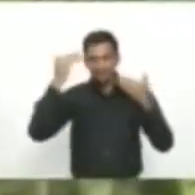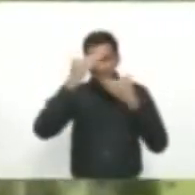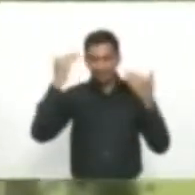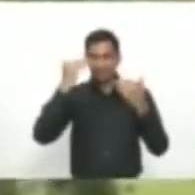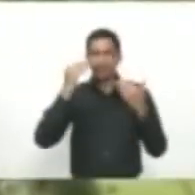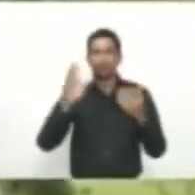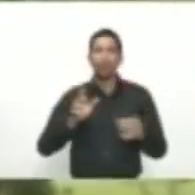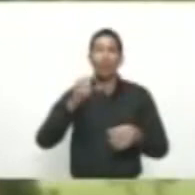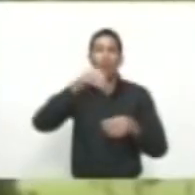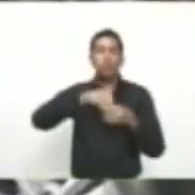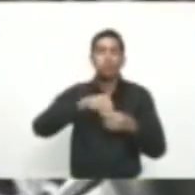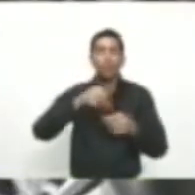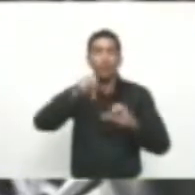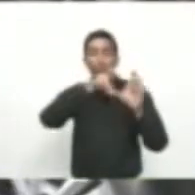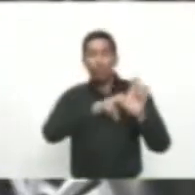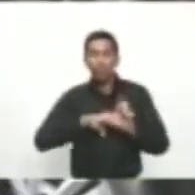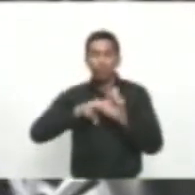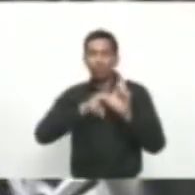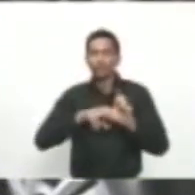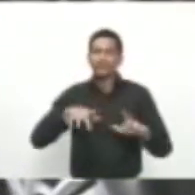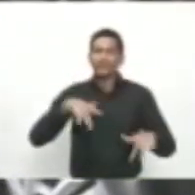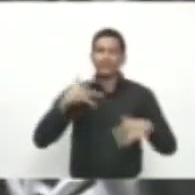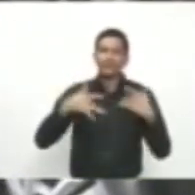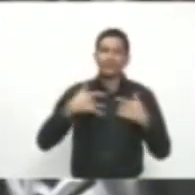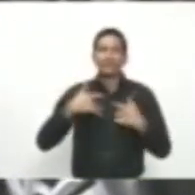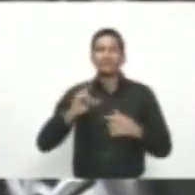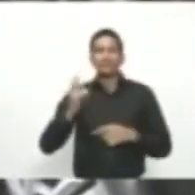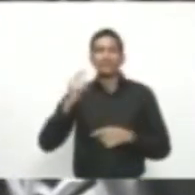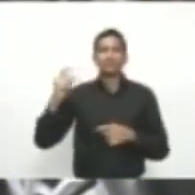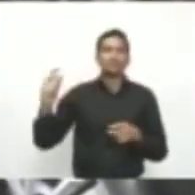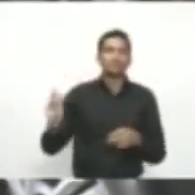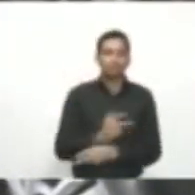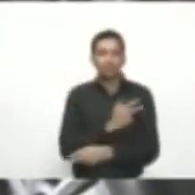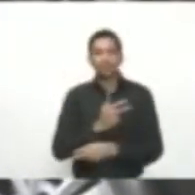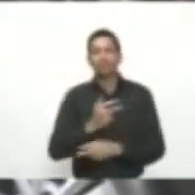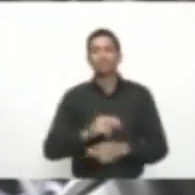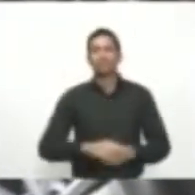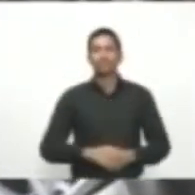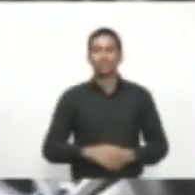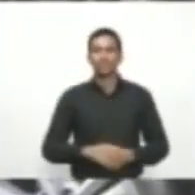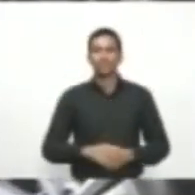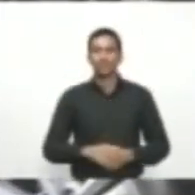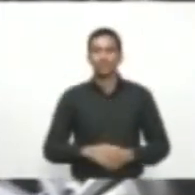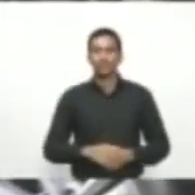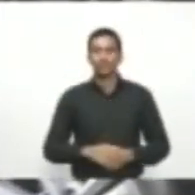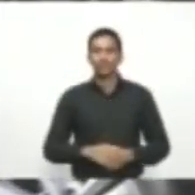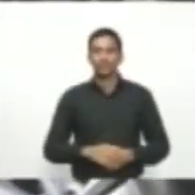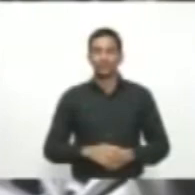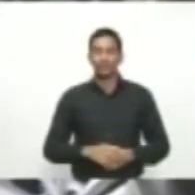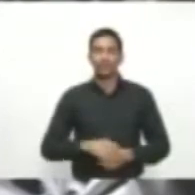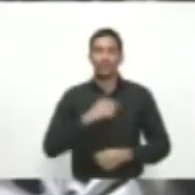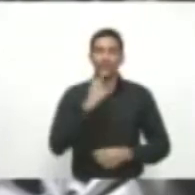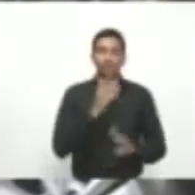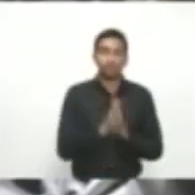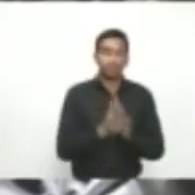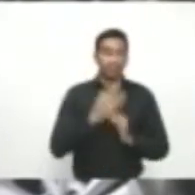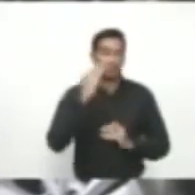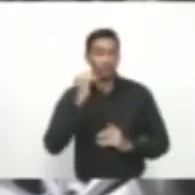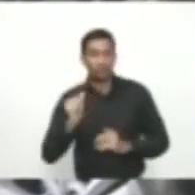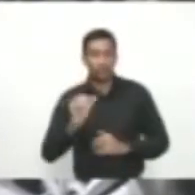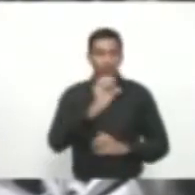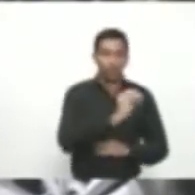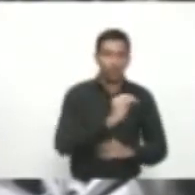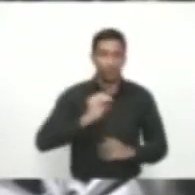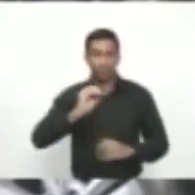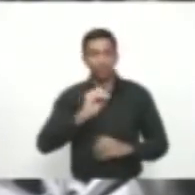Guajira están corriendo peligro. Cuando decimos que las mujeres y los hombres que integramos la FARC y nos